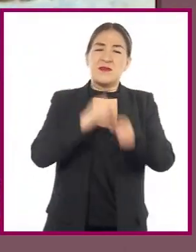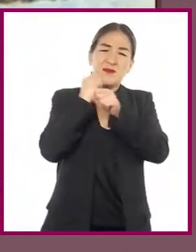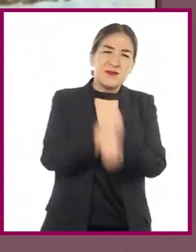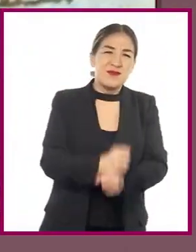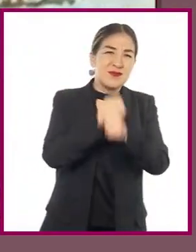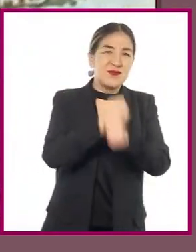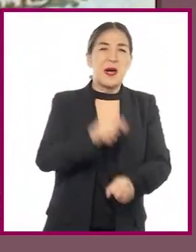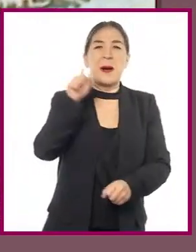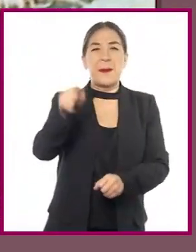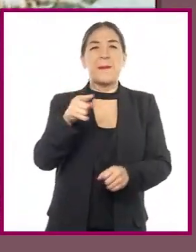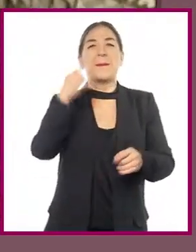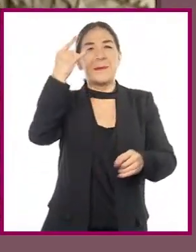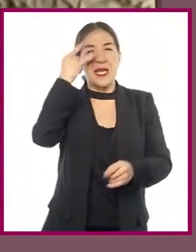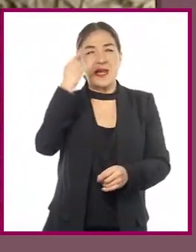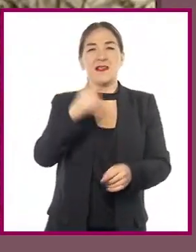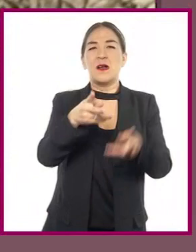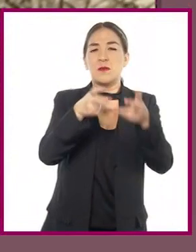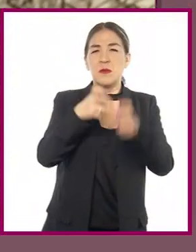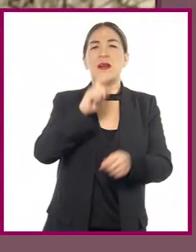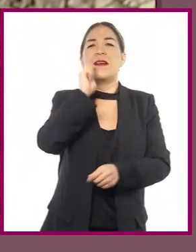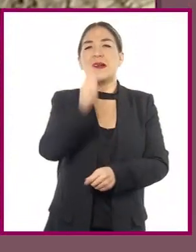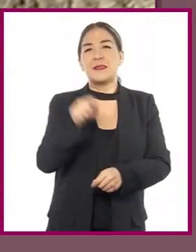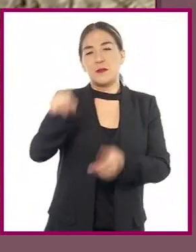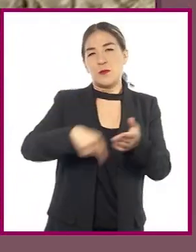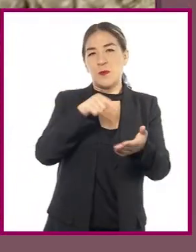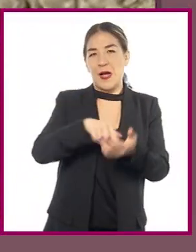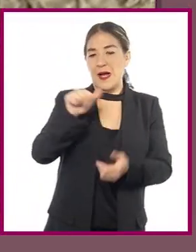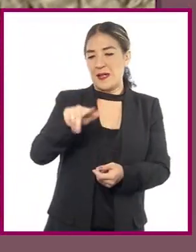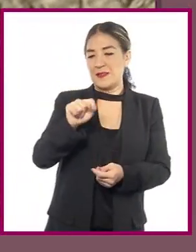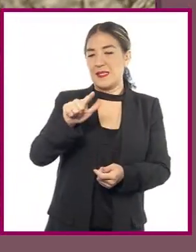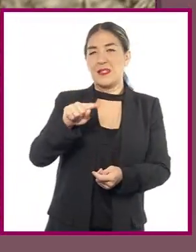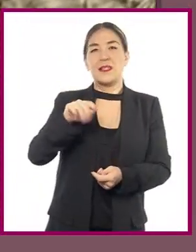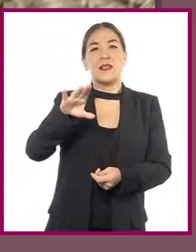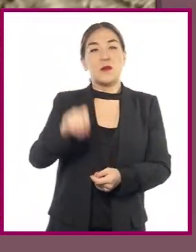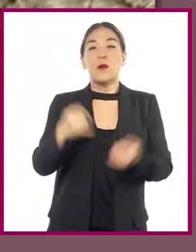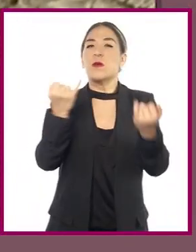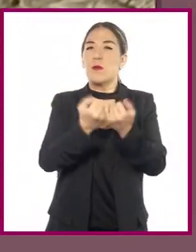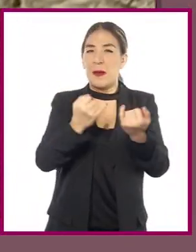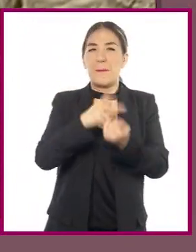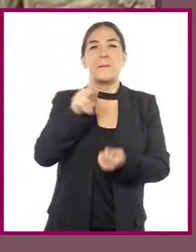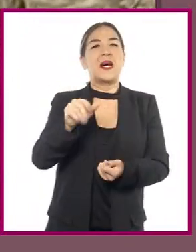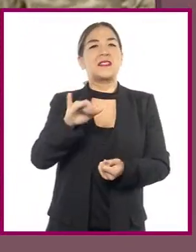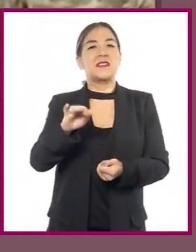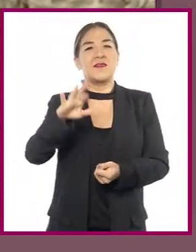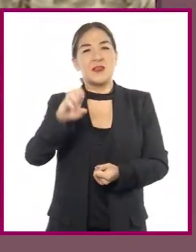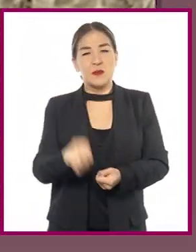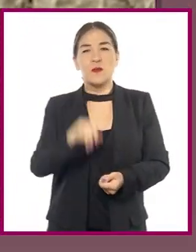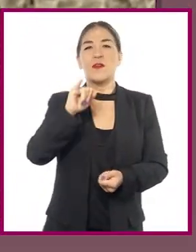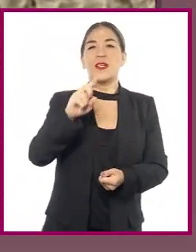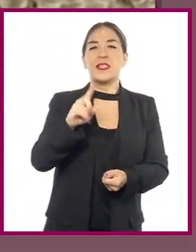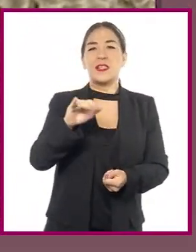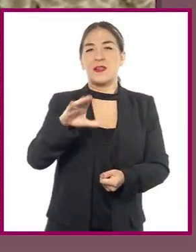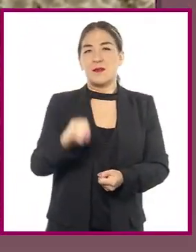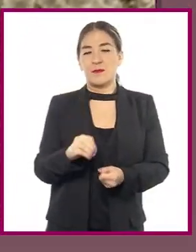fueron principalmente el Atlántico y el Caribe, pero también el Océano Pacífico y el Índico.